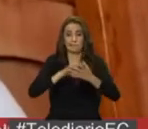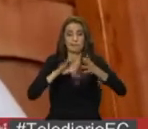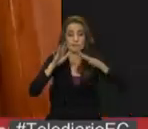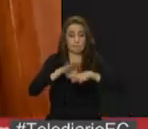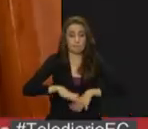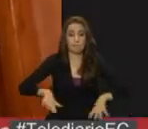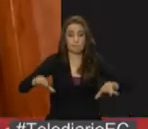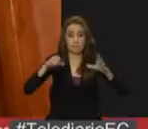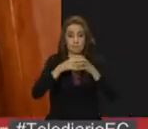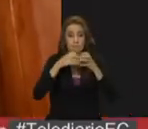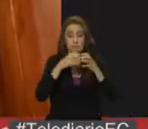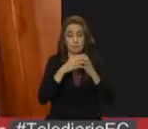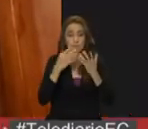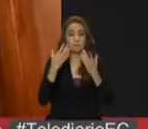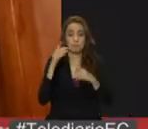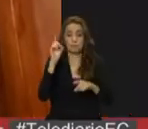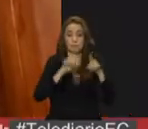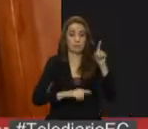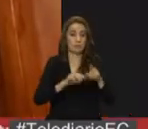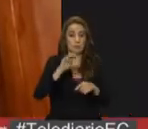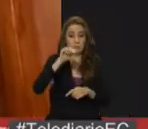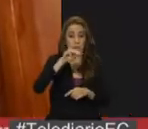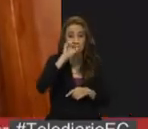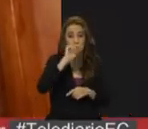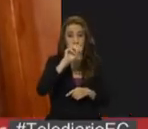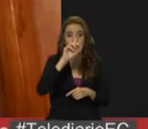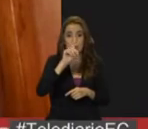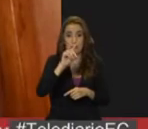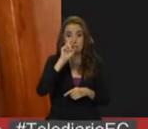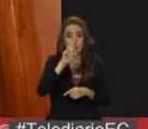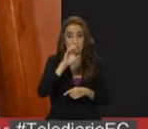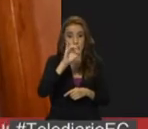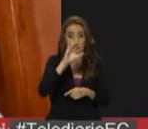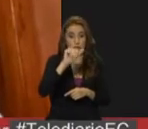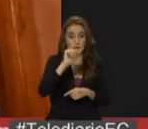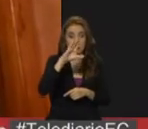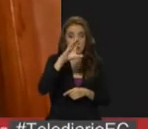como los casos manduriacos,